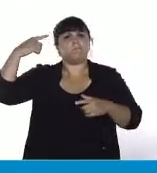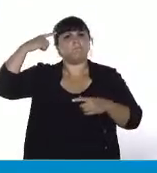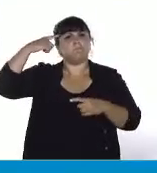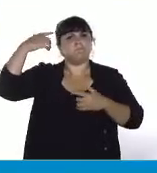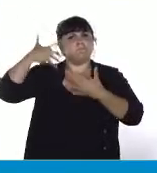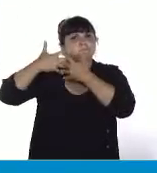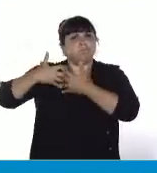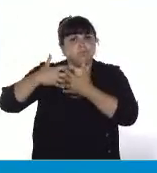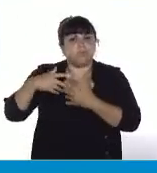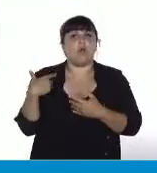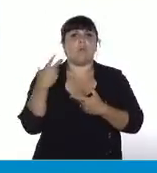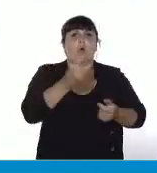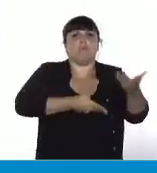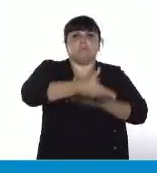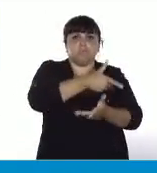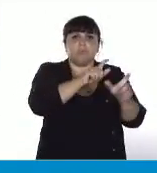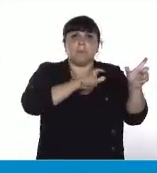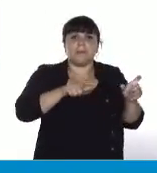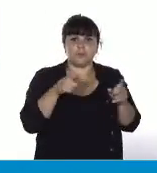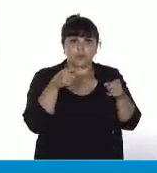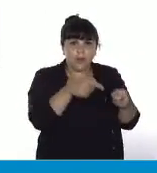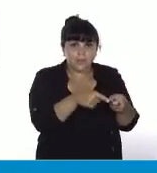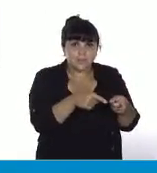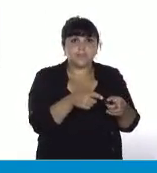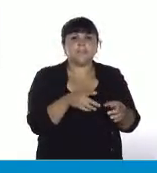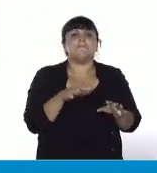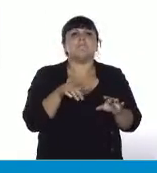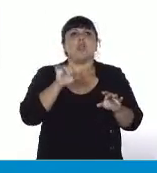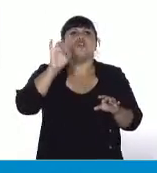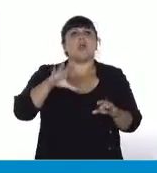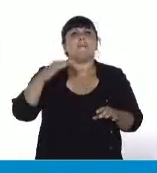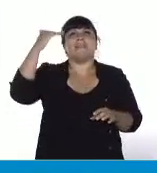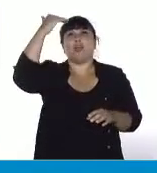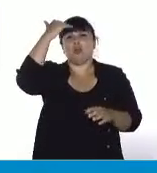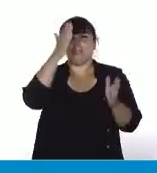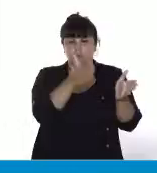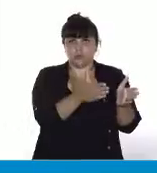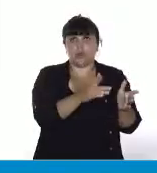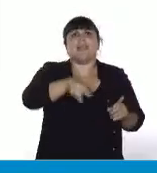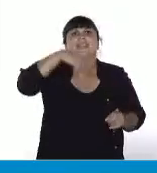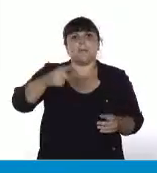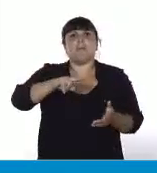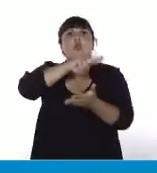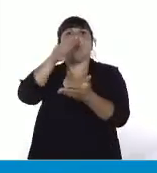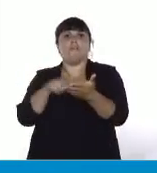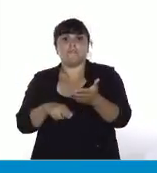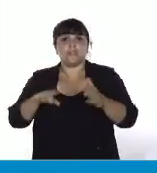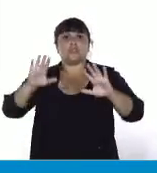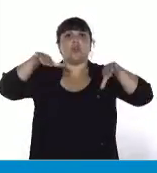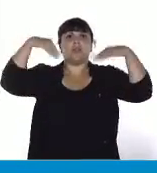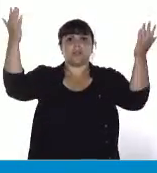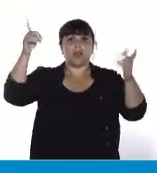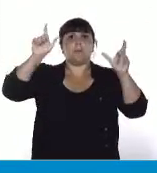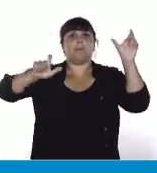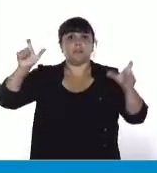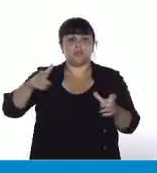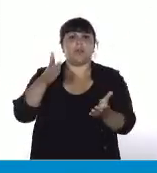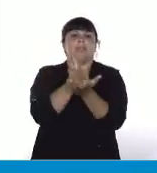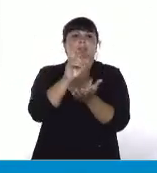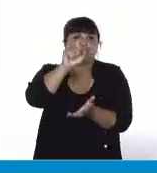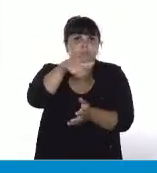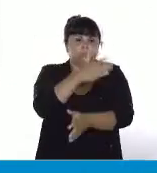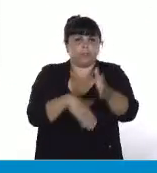solidaridad sobre estas personas. No solamente la Constitución, tenemos también la Convención Internacional sobre los Derechos de las Personas con